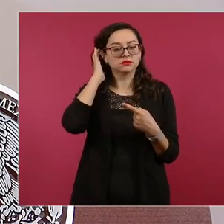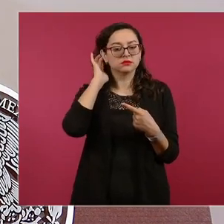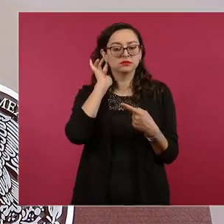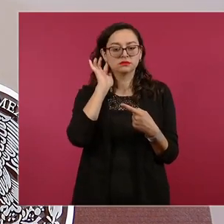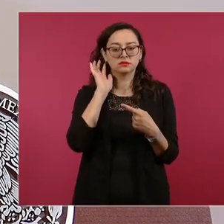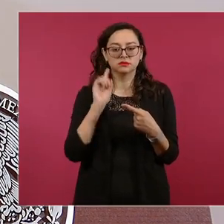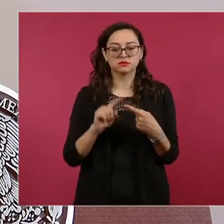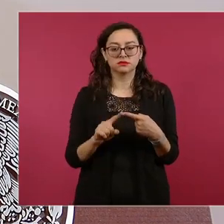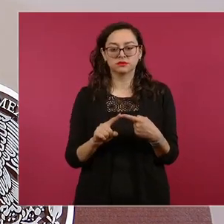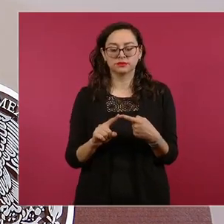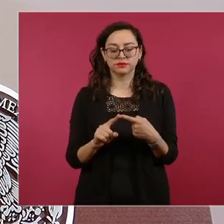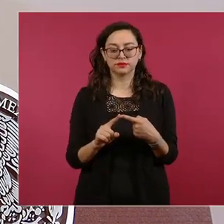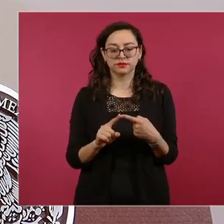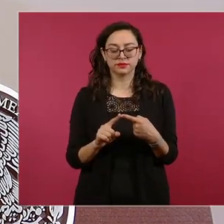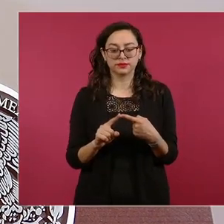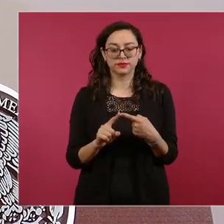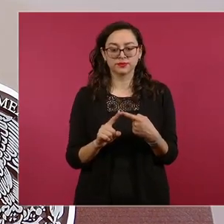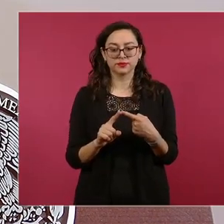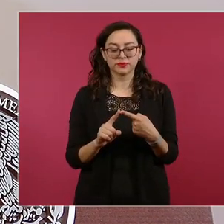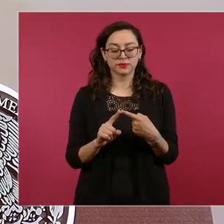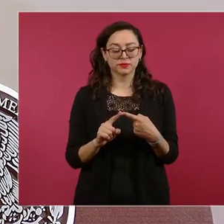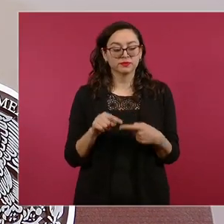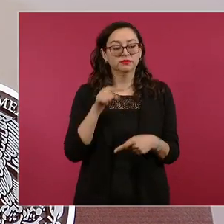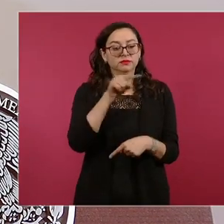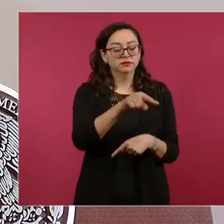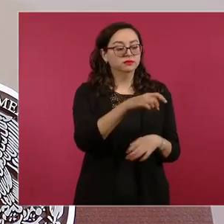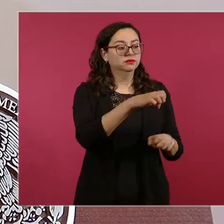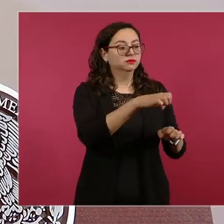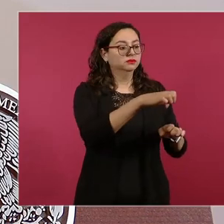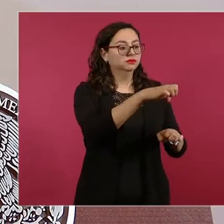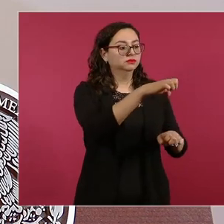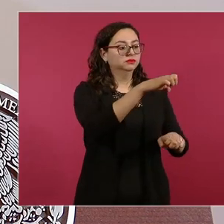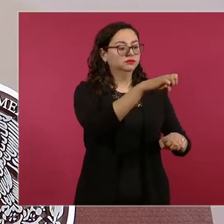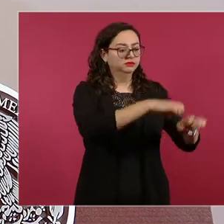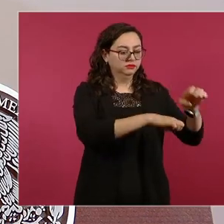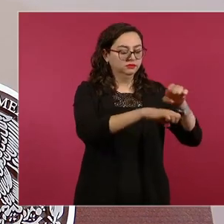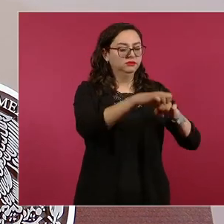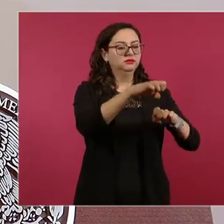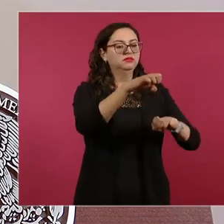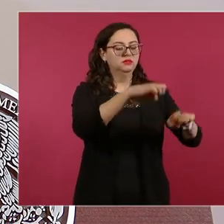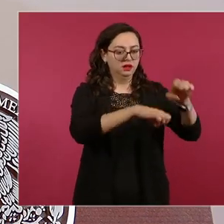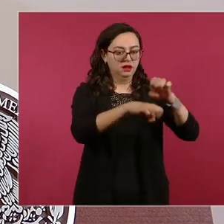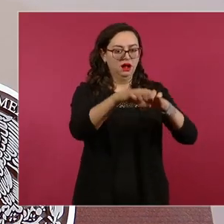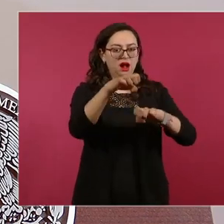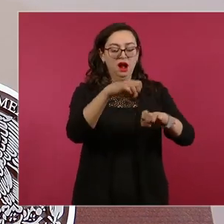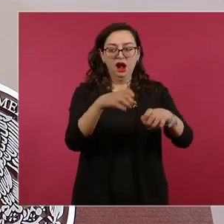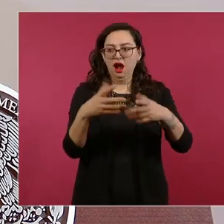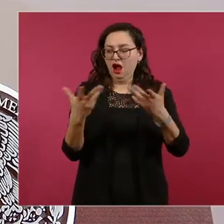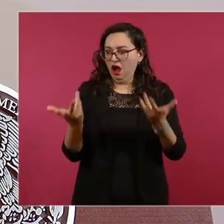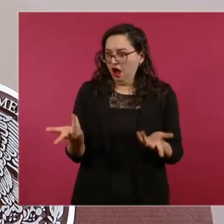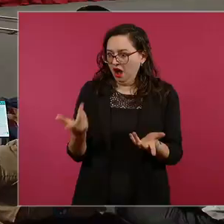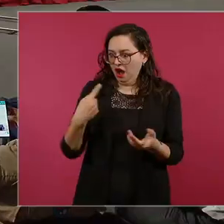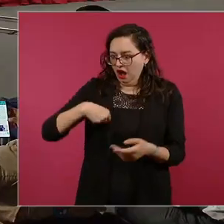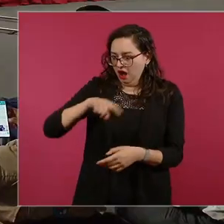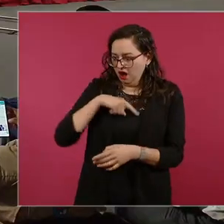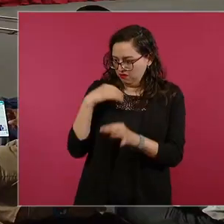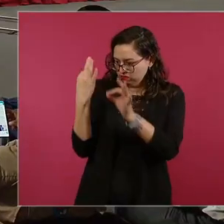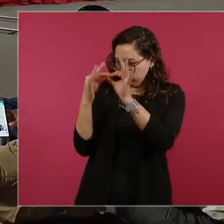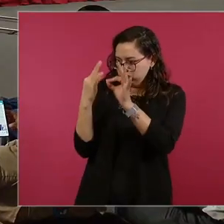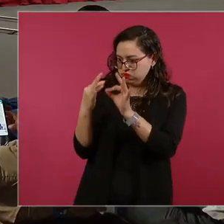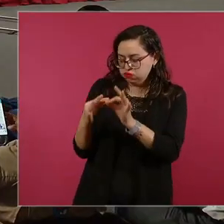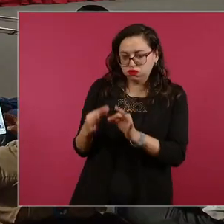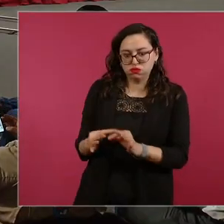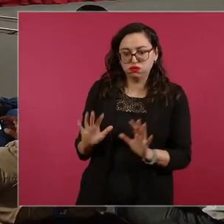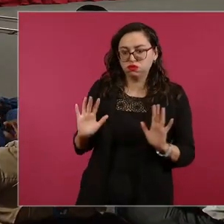Gracias. Gracias. Gracias. utilizan interpretaciones a modo para justificar un supuesto cumplimiento de sus